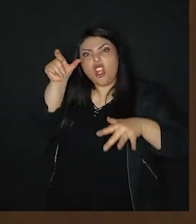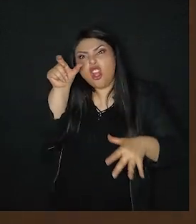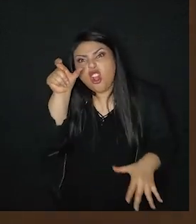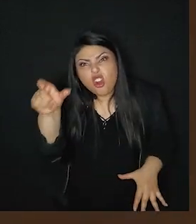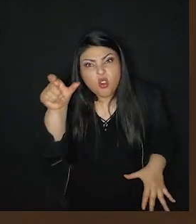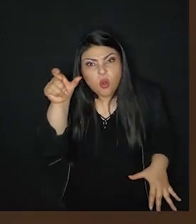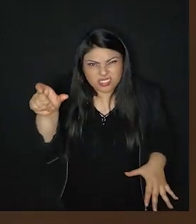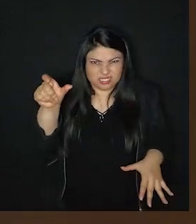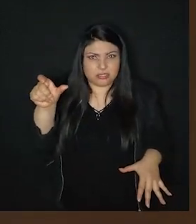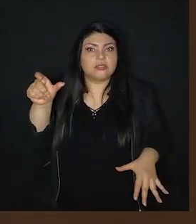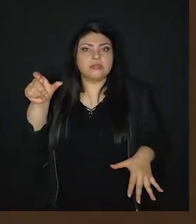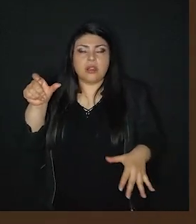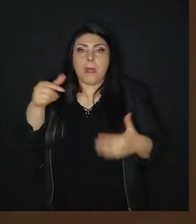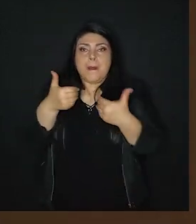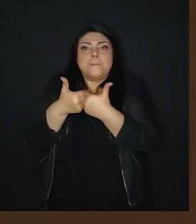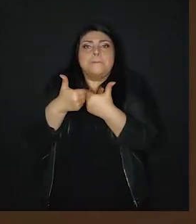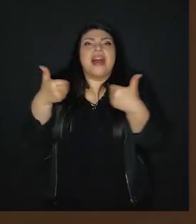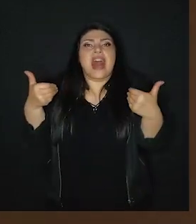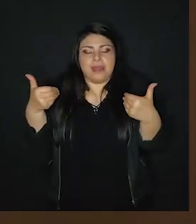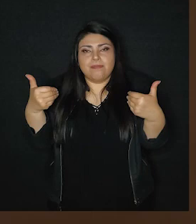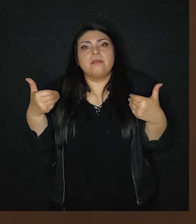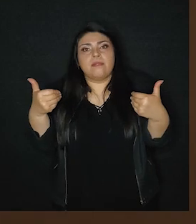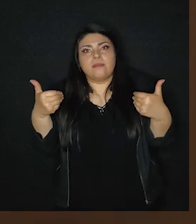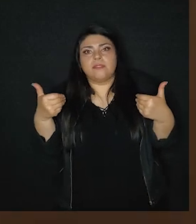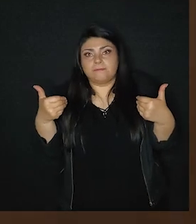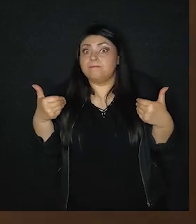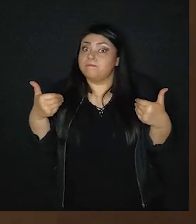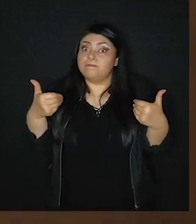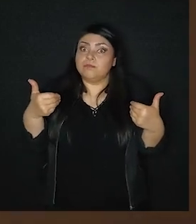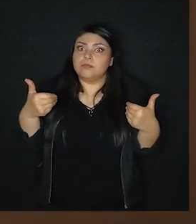el velo se haya rasgado cuando Jesús murió